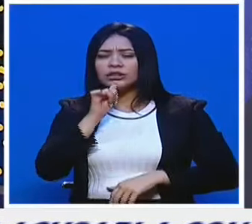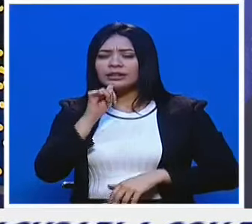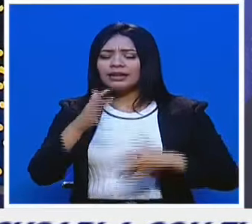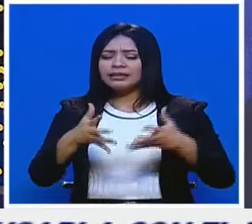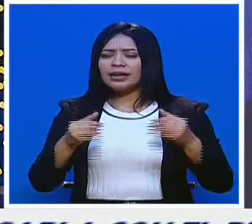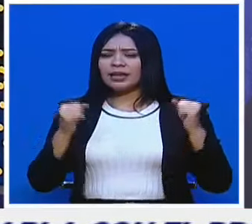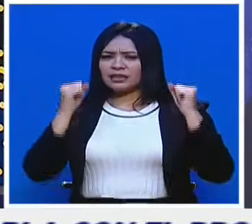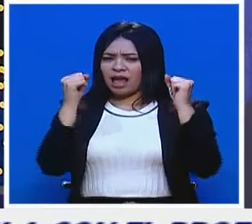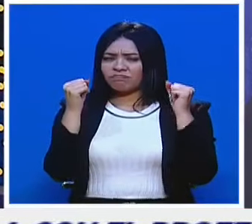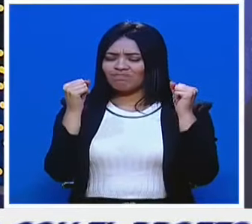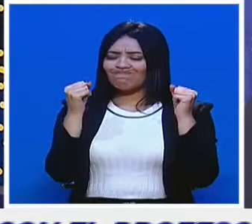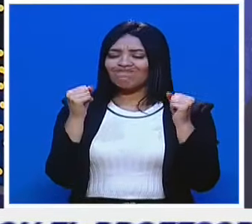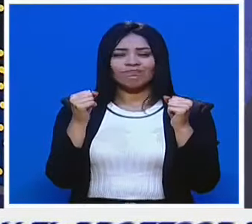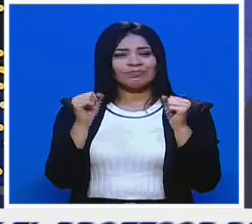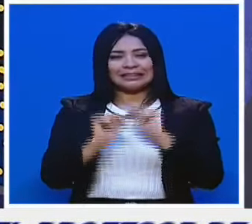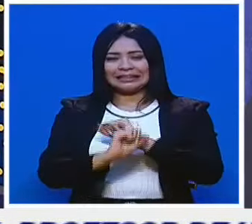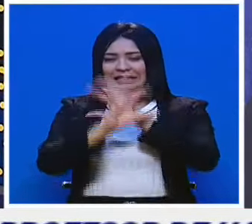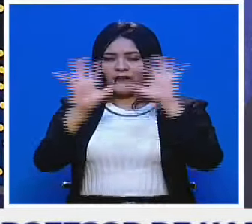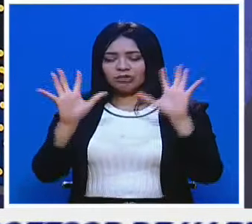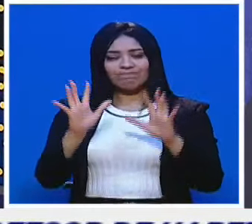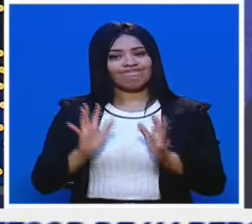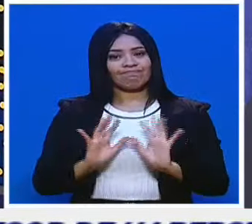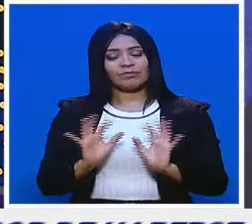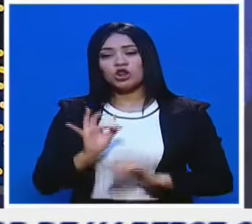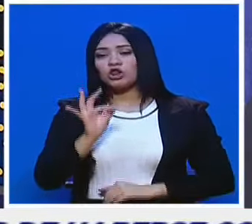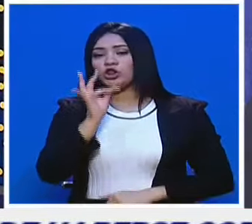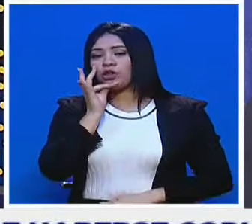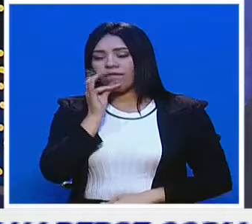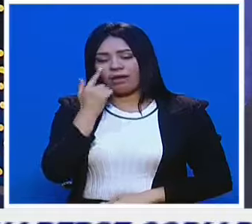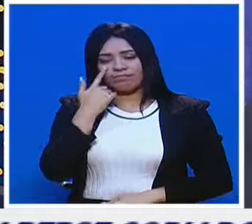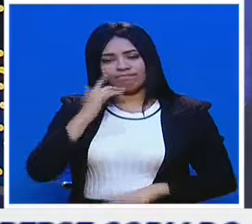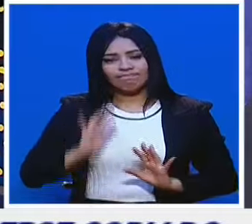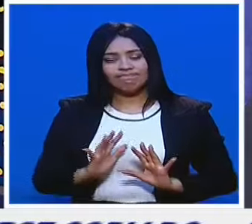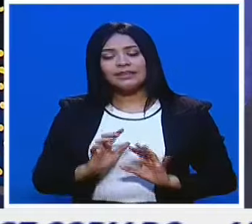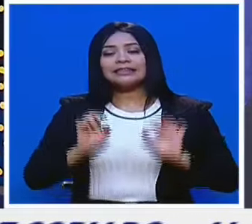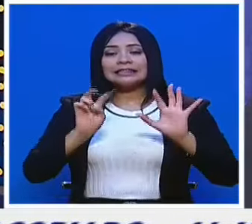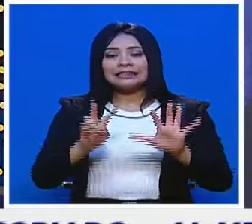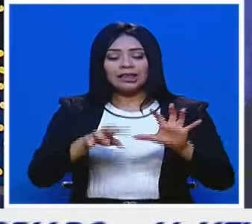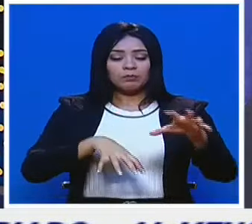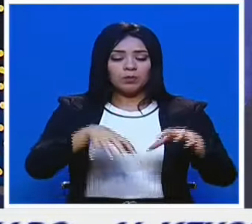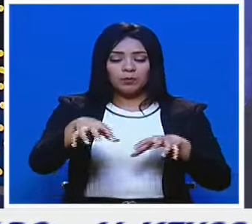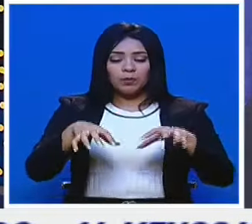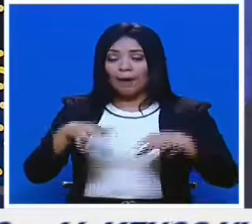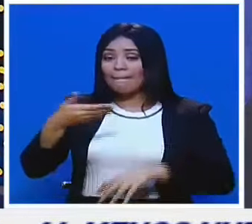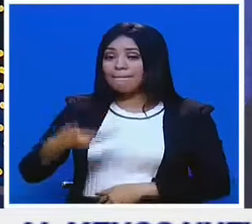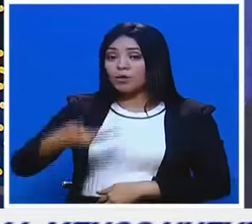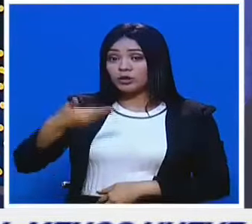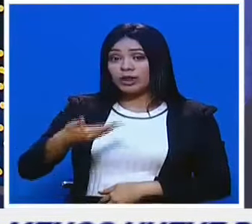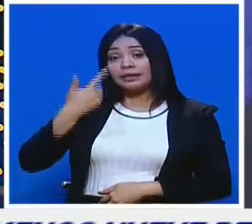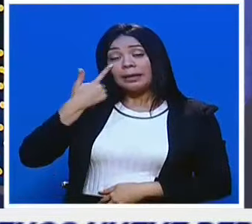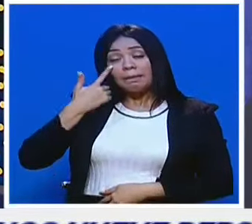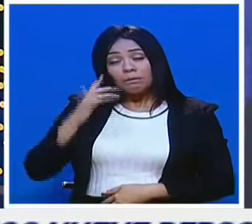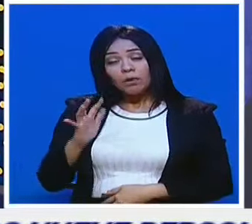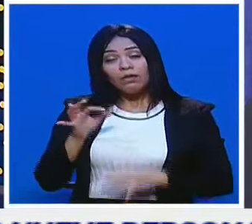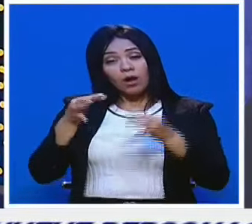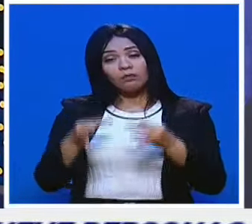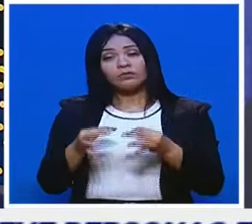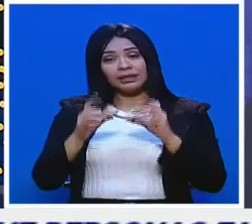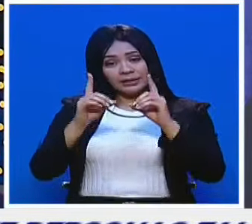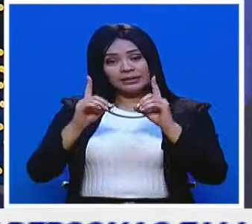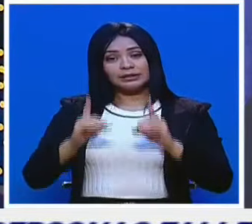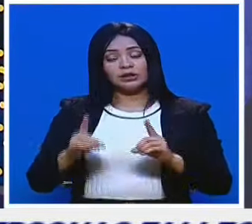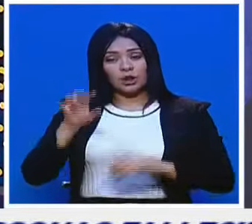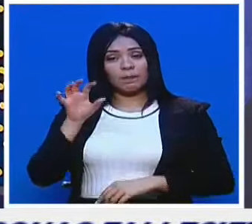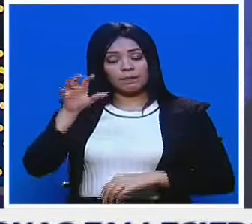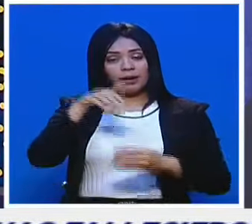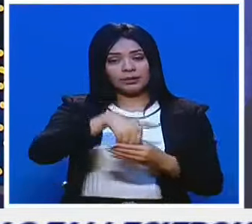Estados Unidos. Ahora el escenario se va a concentrar en los 7 estados clave que pueden decidir las elecciones de ese país. Así